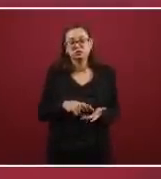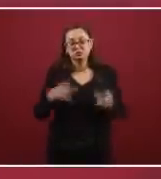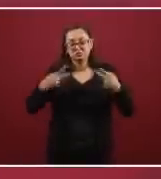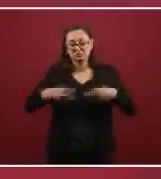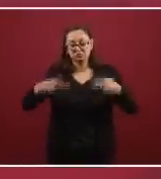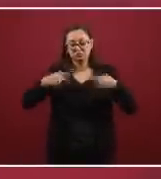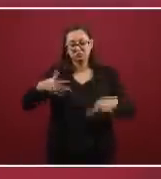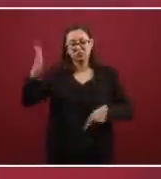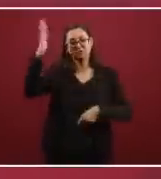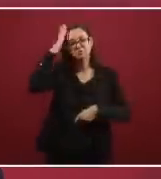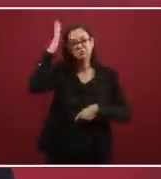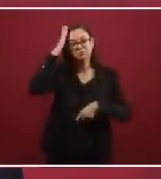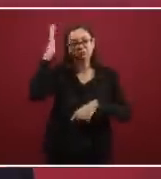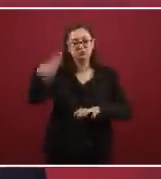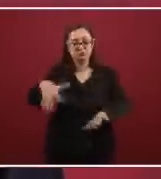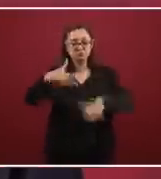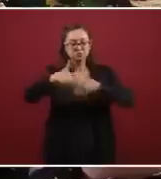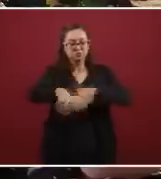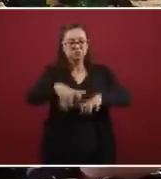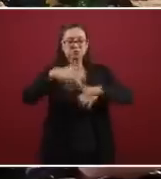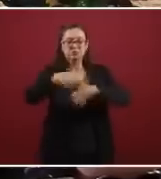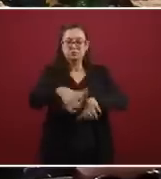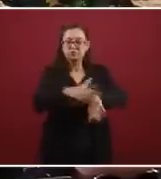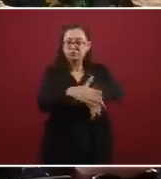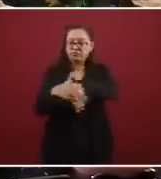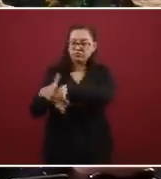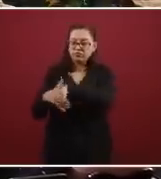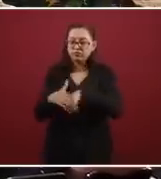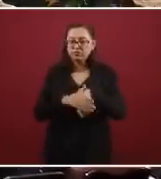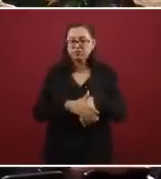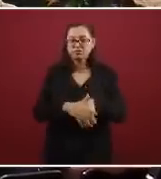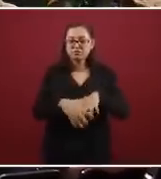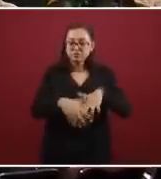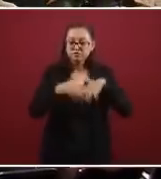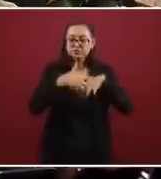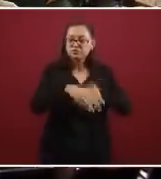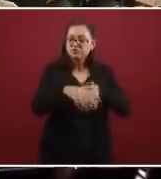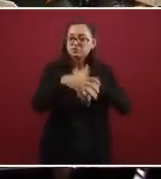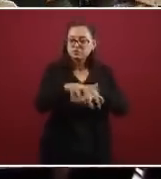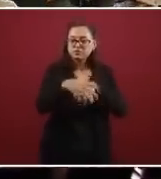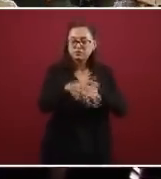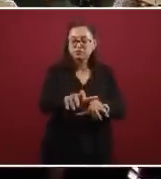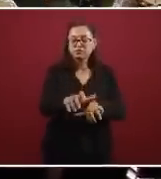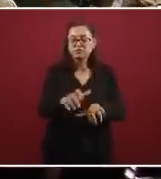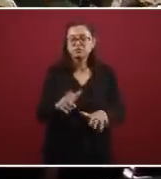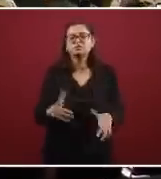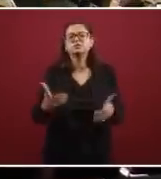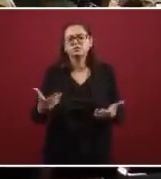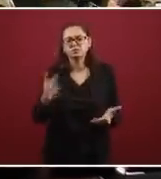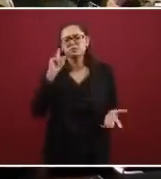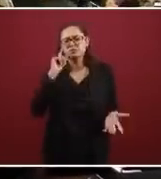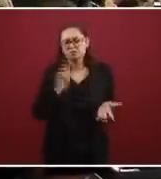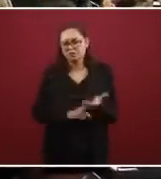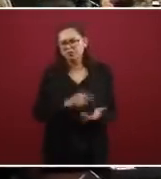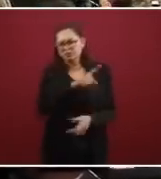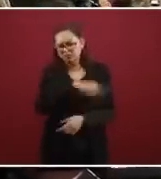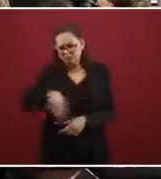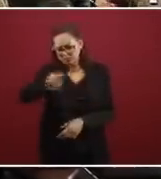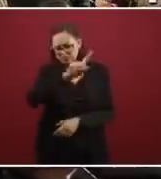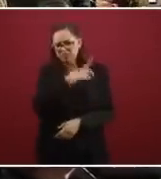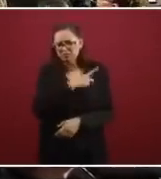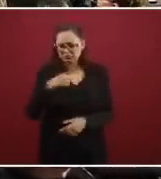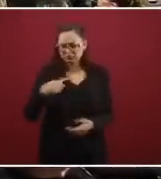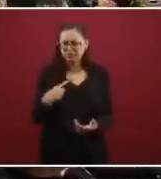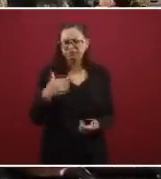movimiento, quienes convocan a estas movilizaciones, van a actuar